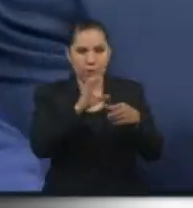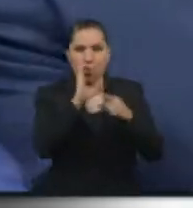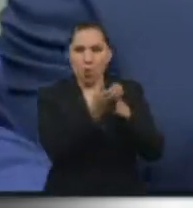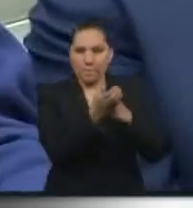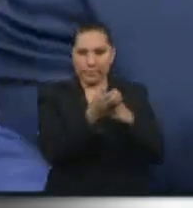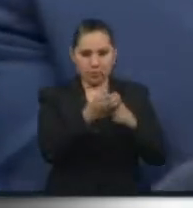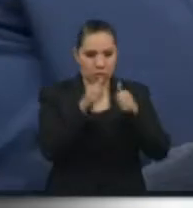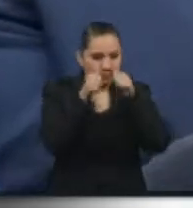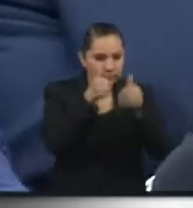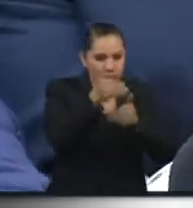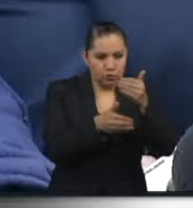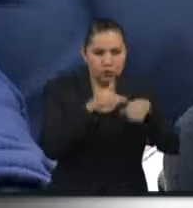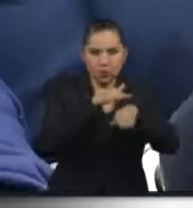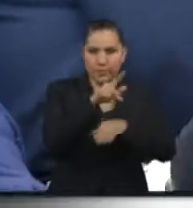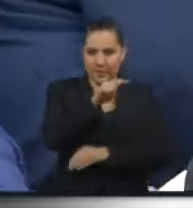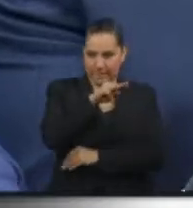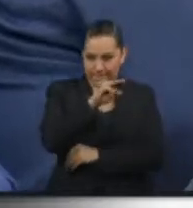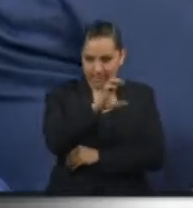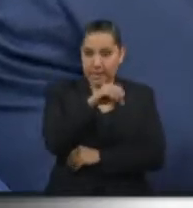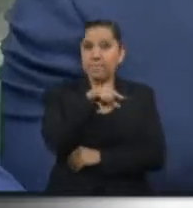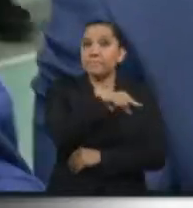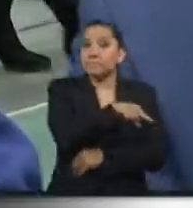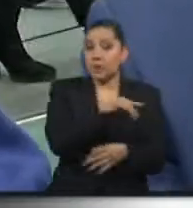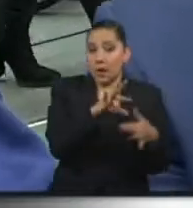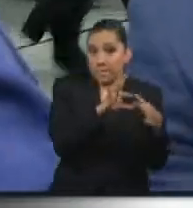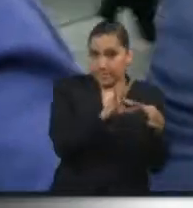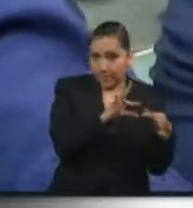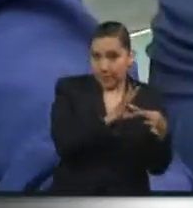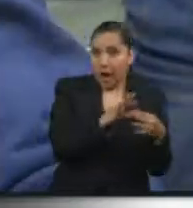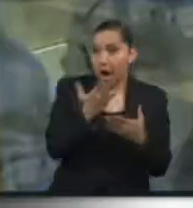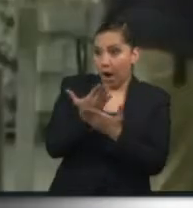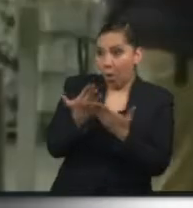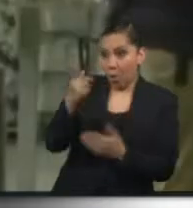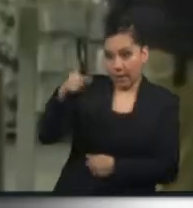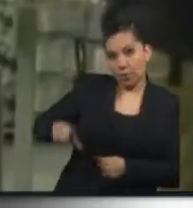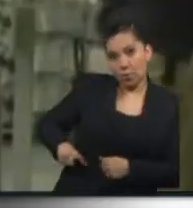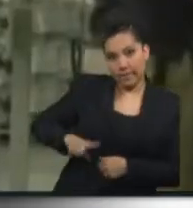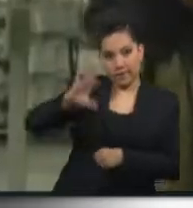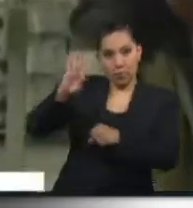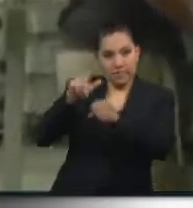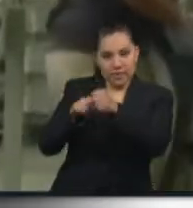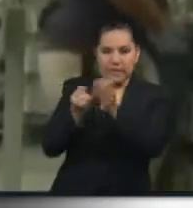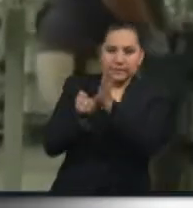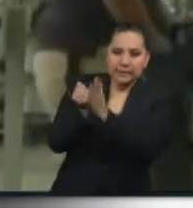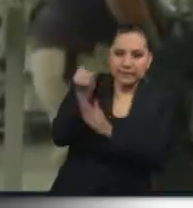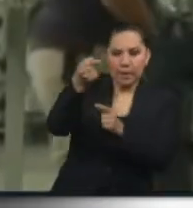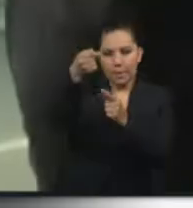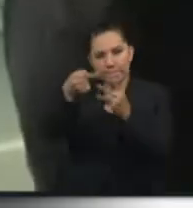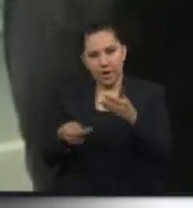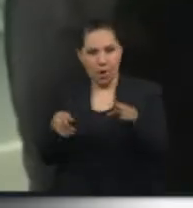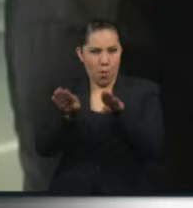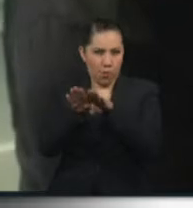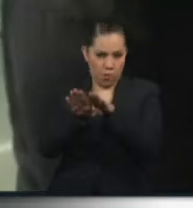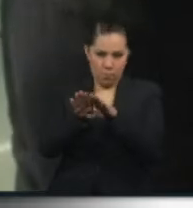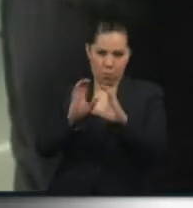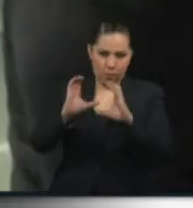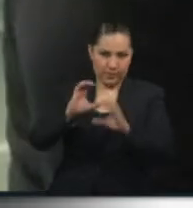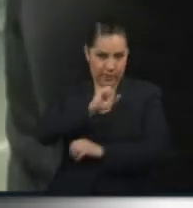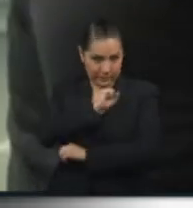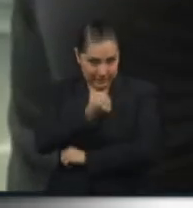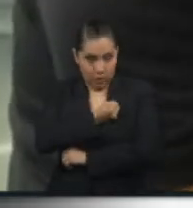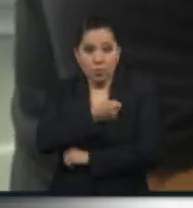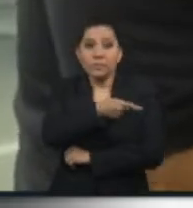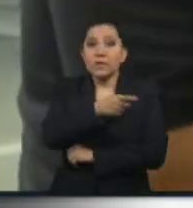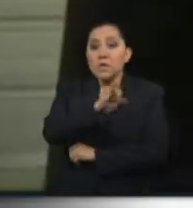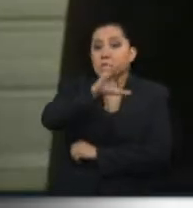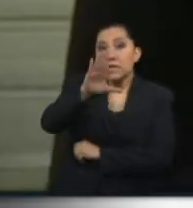que en atención a las medidas sanitarias de prevención y control que han sido establecidas por el gobierno federal, pues ya se canceló la reunión de instalación de este